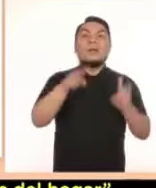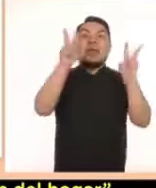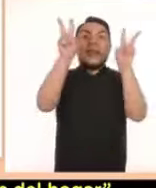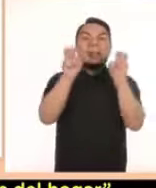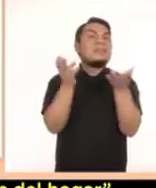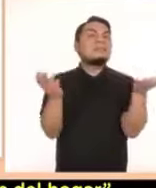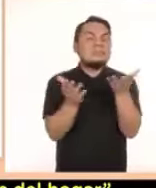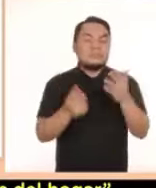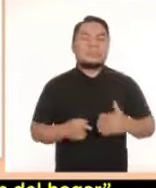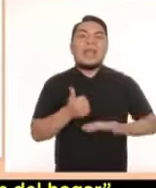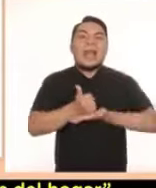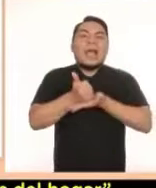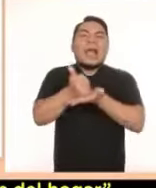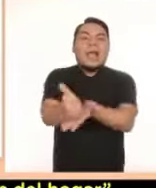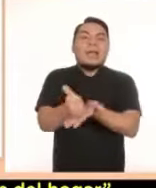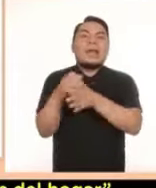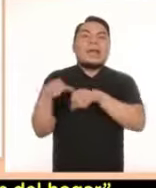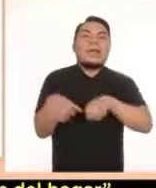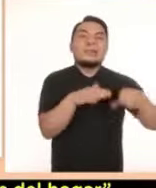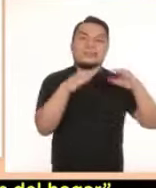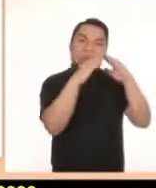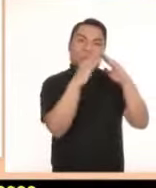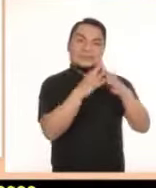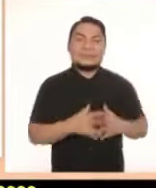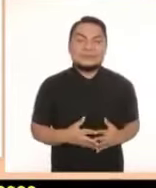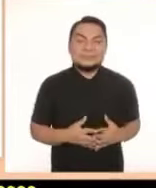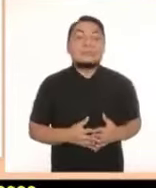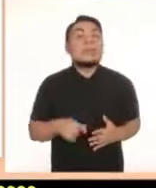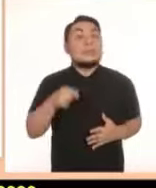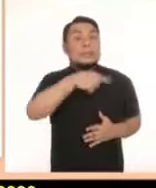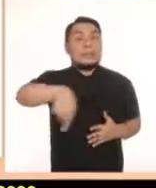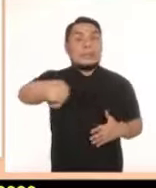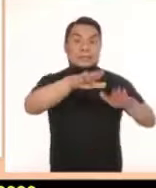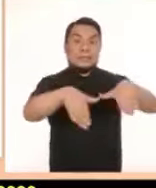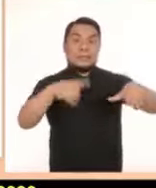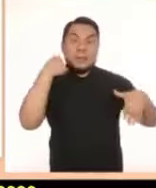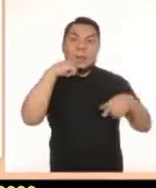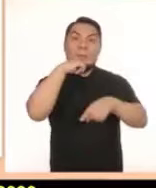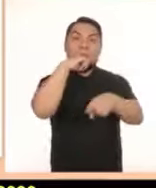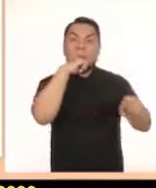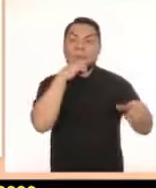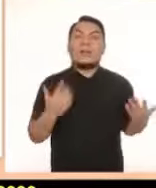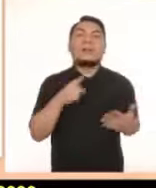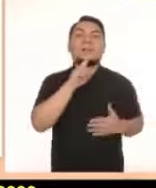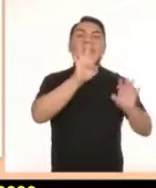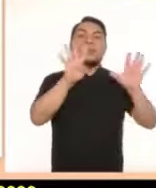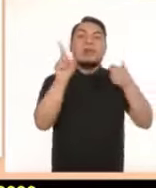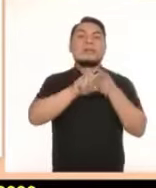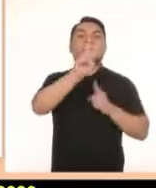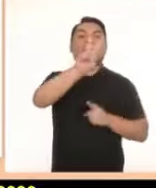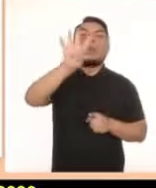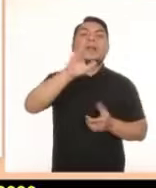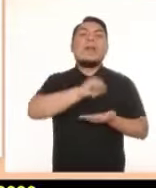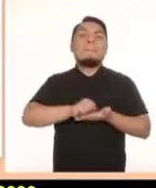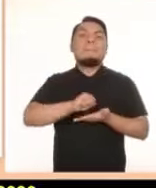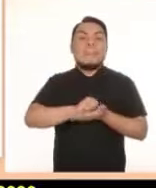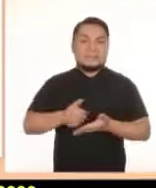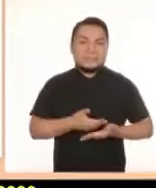tema Colaborando en tareas del hogar, para las niñas y los niños de 19 a 24 meses.